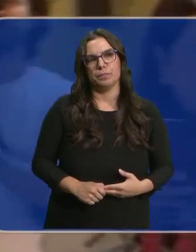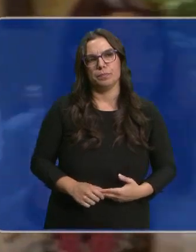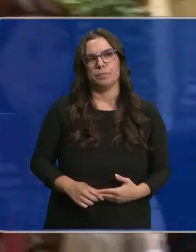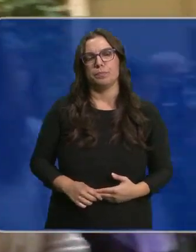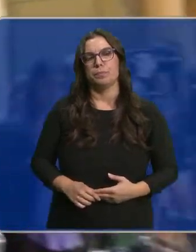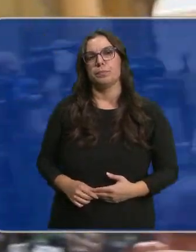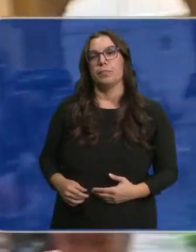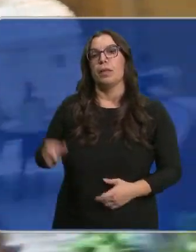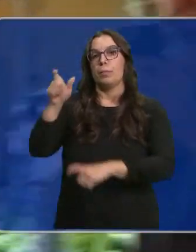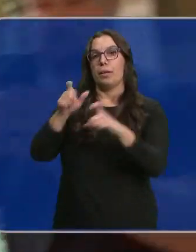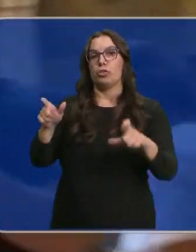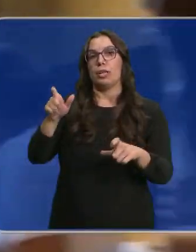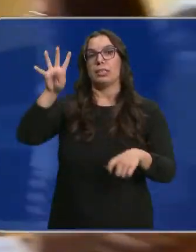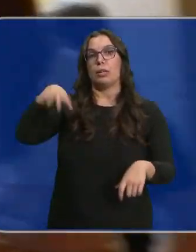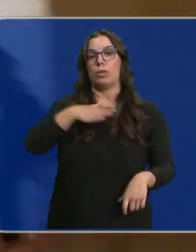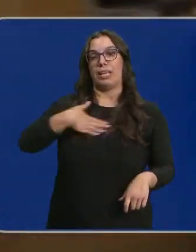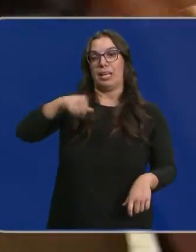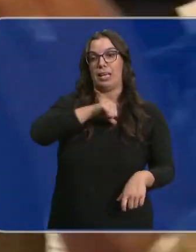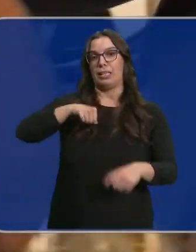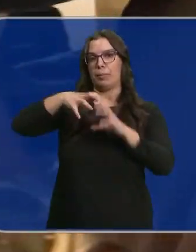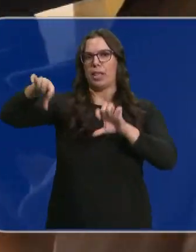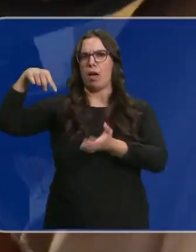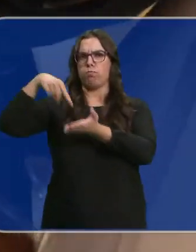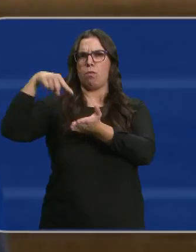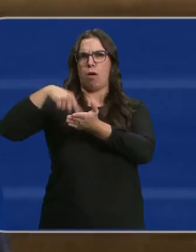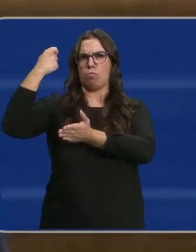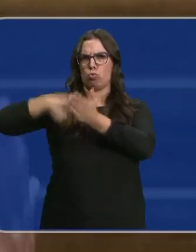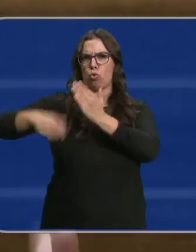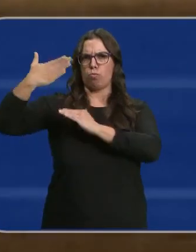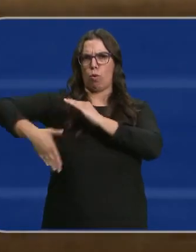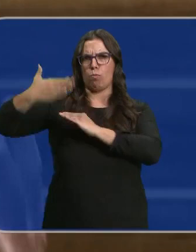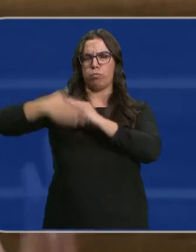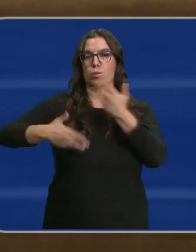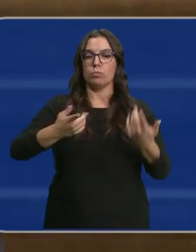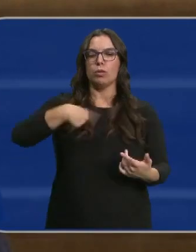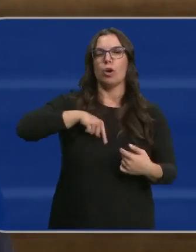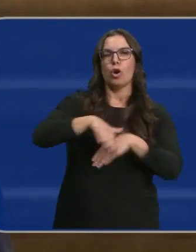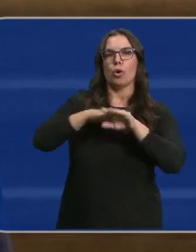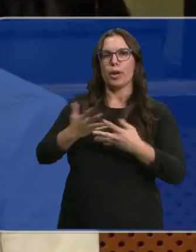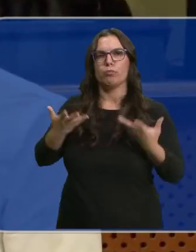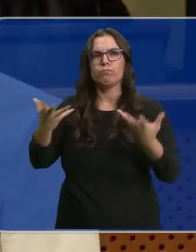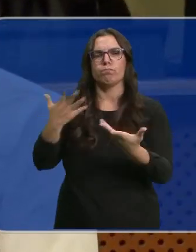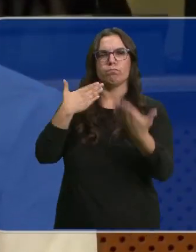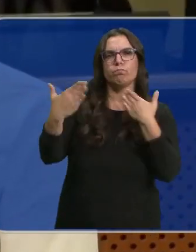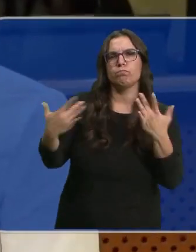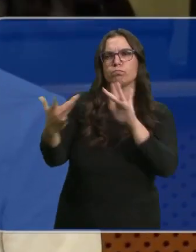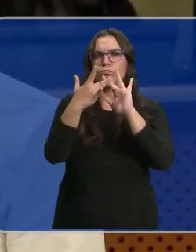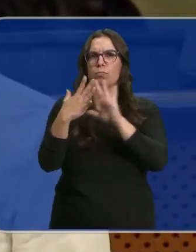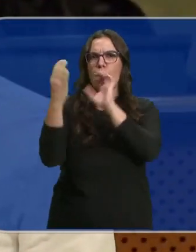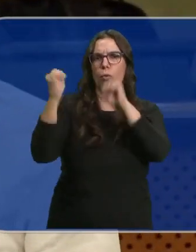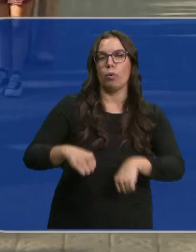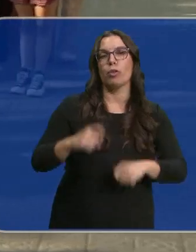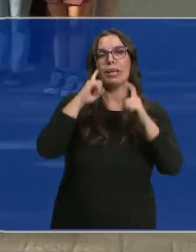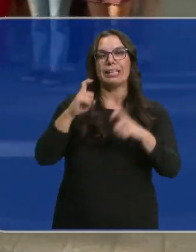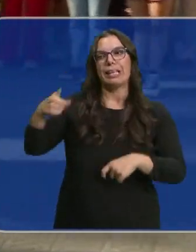Mientras el independentismo catalán no rebaja sus exigencias, el gobierno... Diálogo, convivencia, acuerdos entre diferentes... Intenta así que Junts